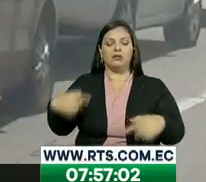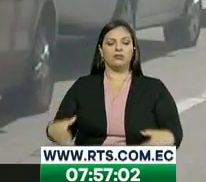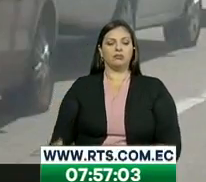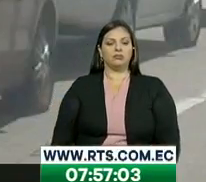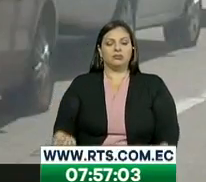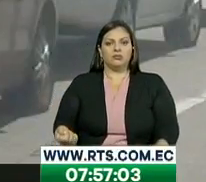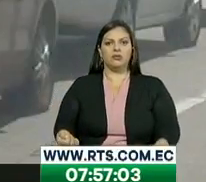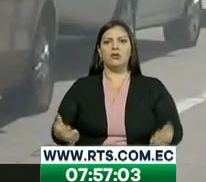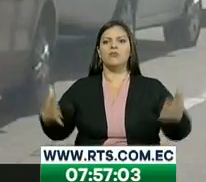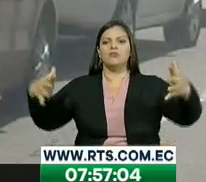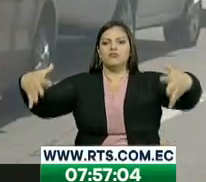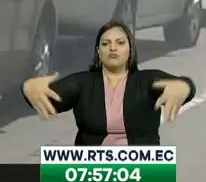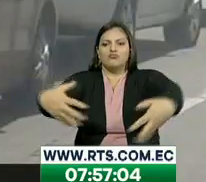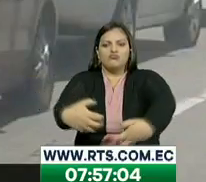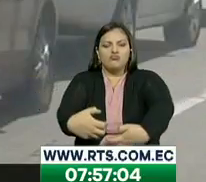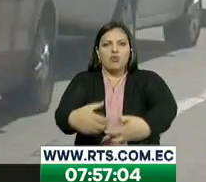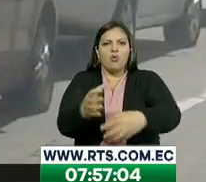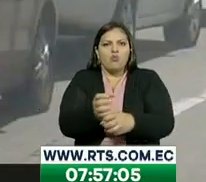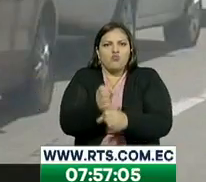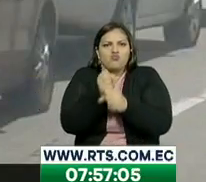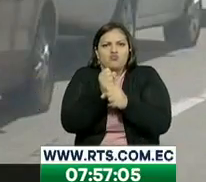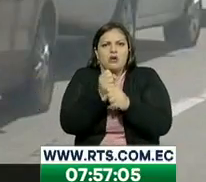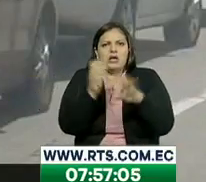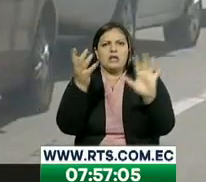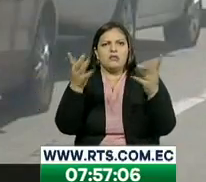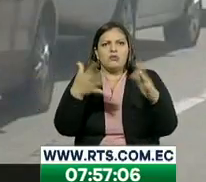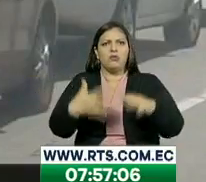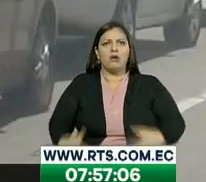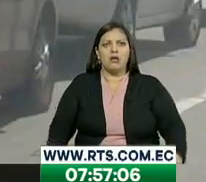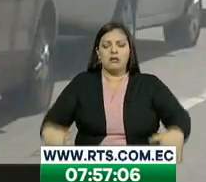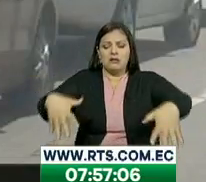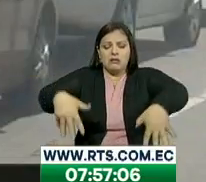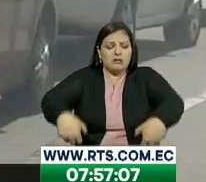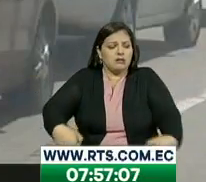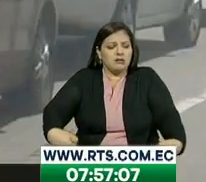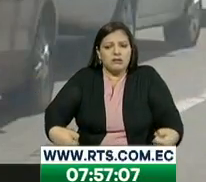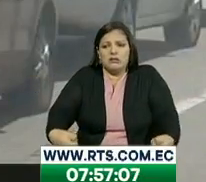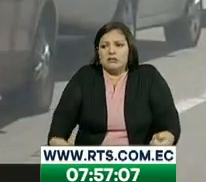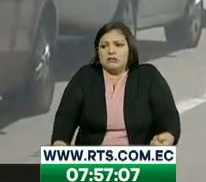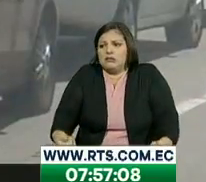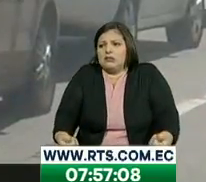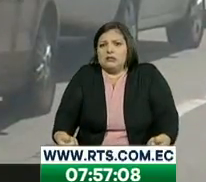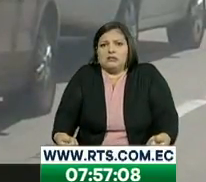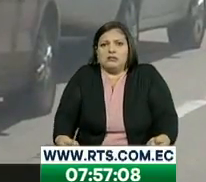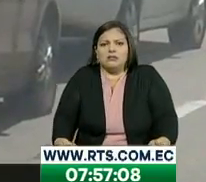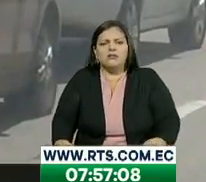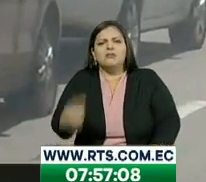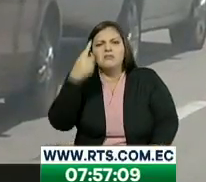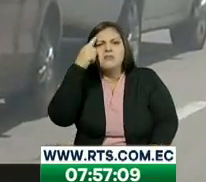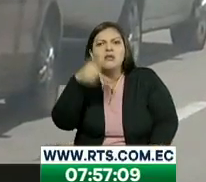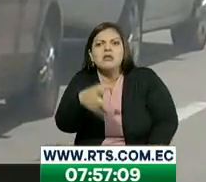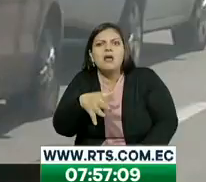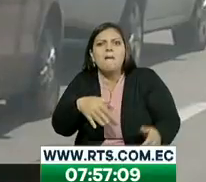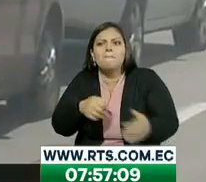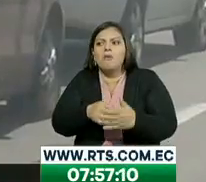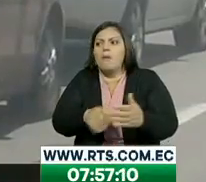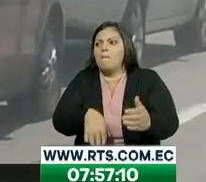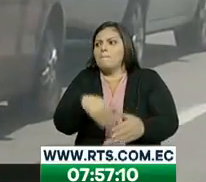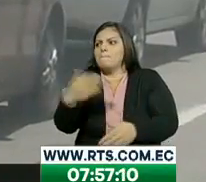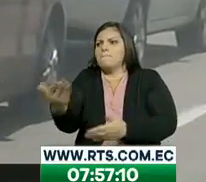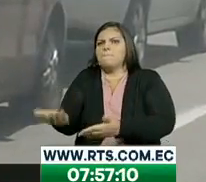del acompañante, sea hombre o mujer, van agarradas en la cintura del conductor de la motocicleta. Pero en ese caso, ya que